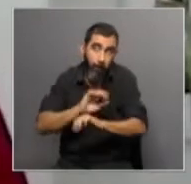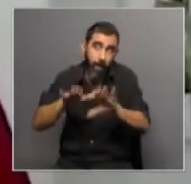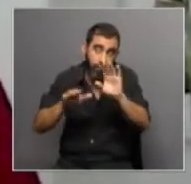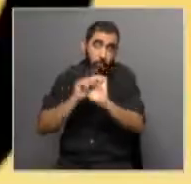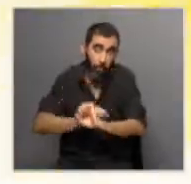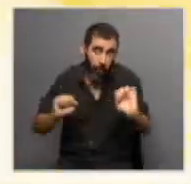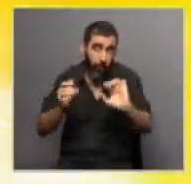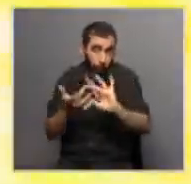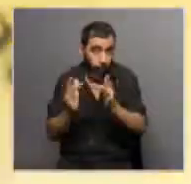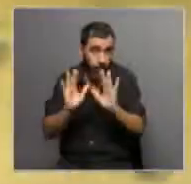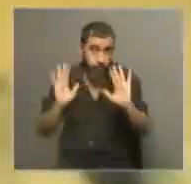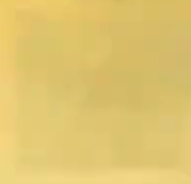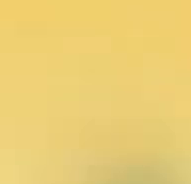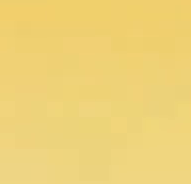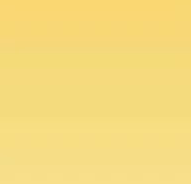aruera.